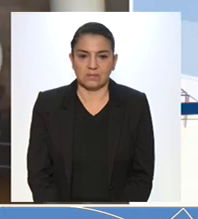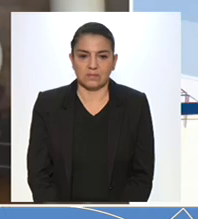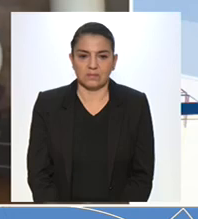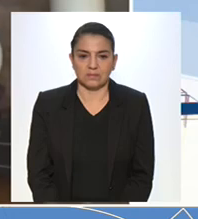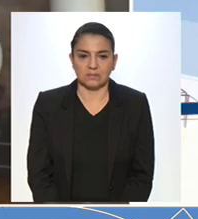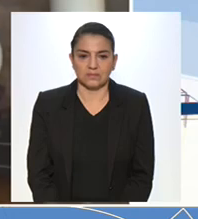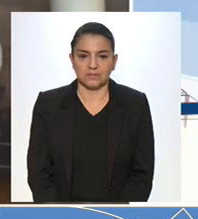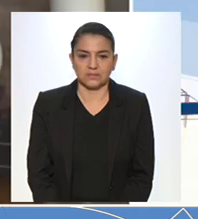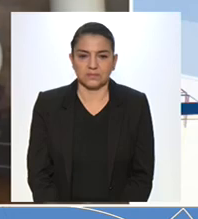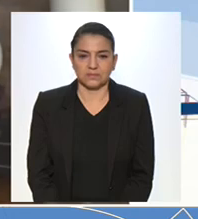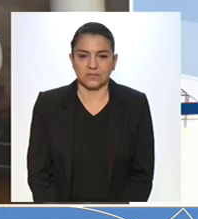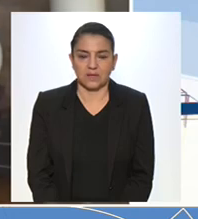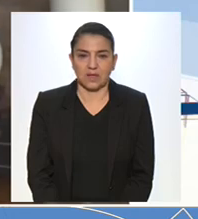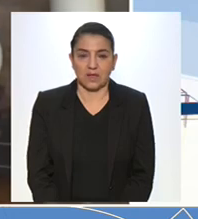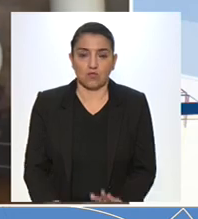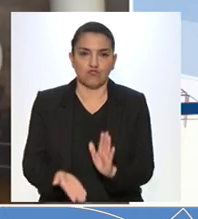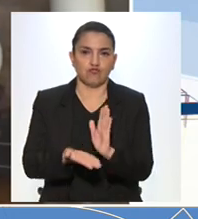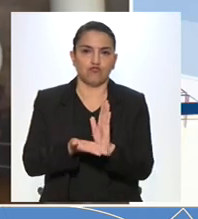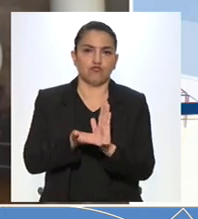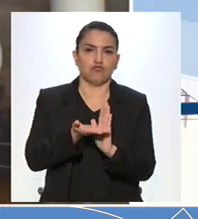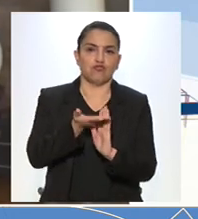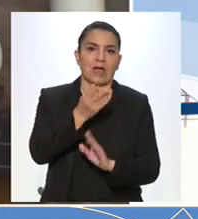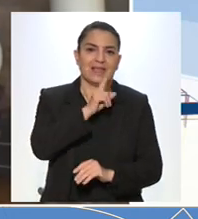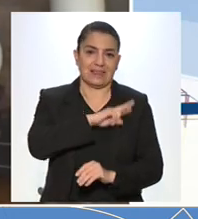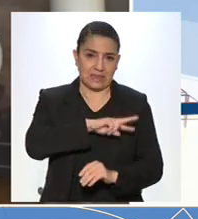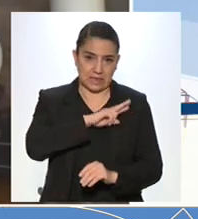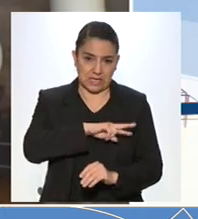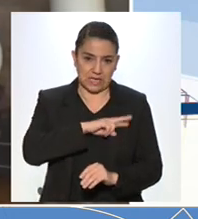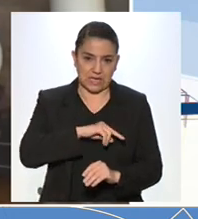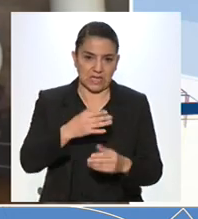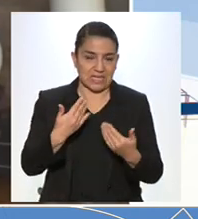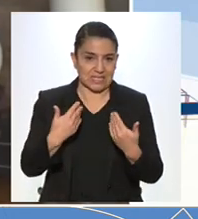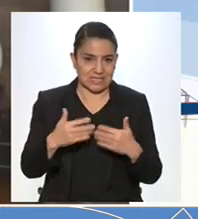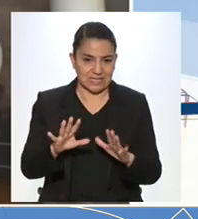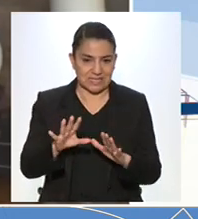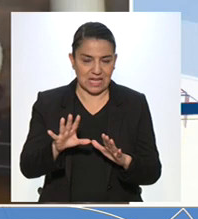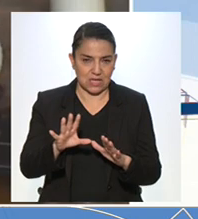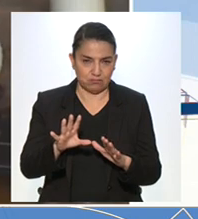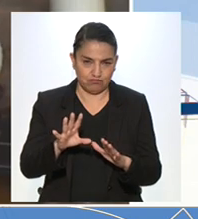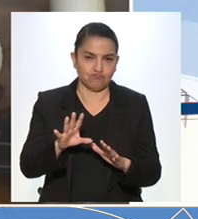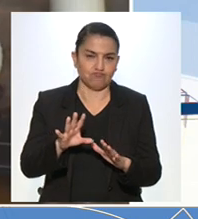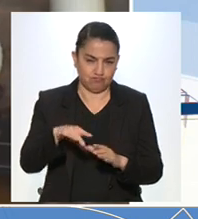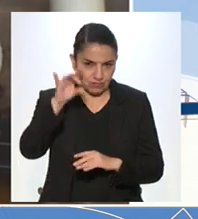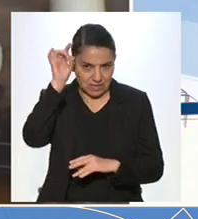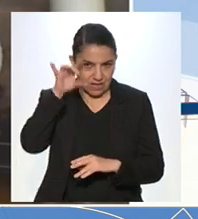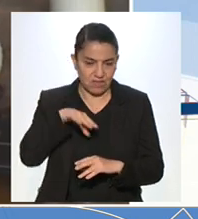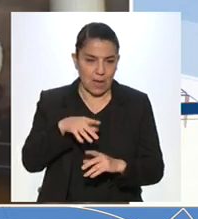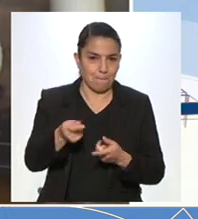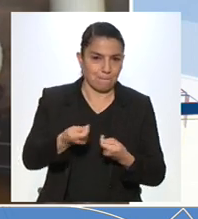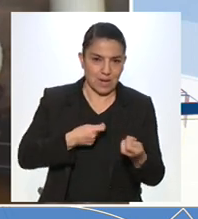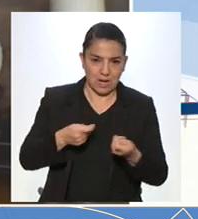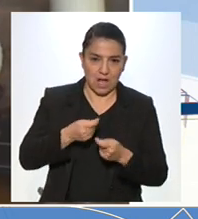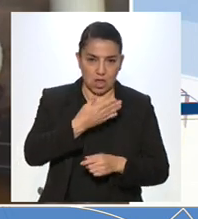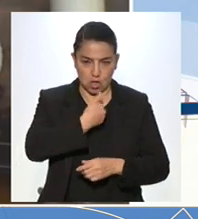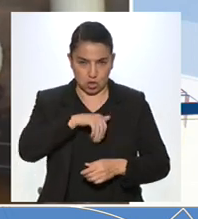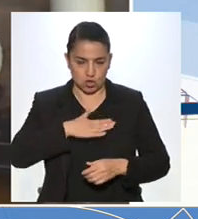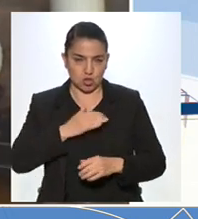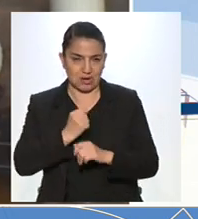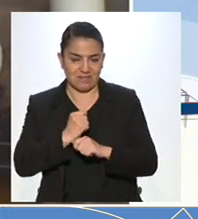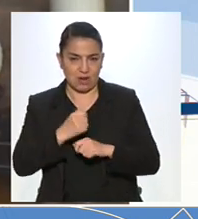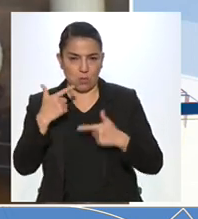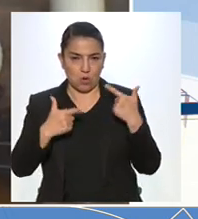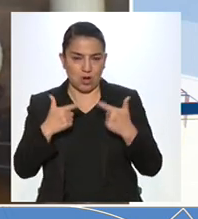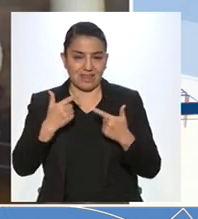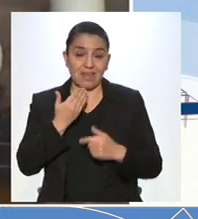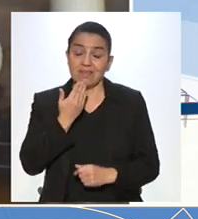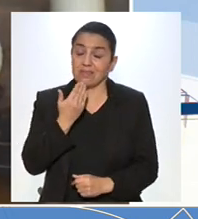la magnitud del alza de la tasa, pero creo que esto está completamente internalizado por el mercado, por nosotros que estamos en la política, y me atrevería a